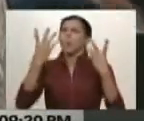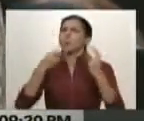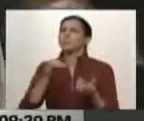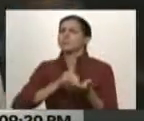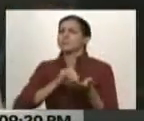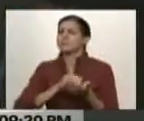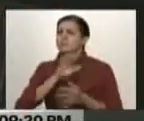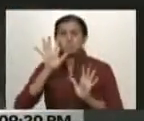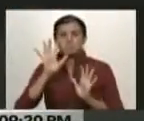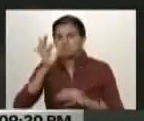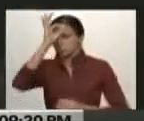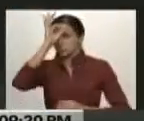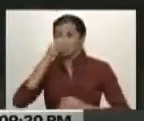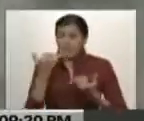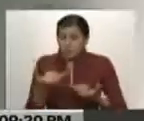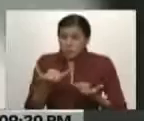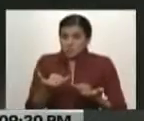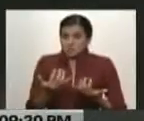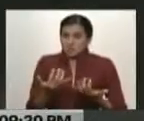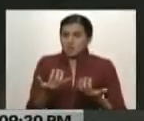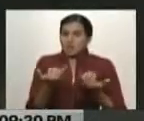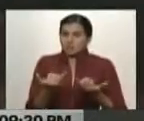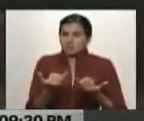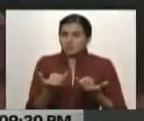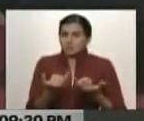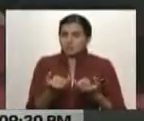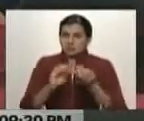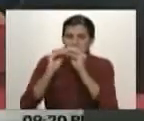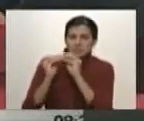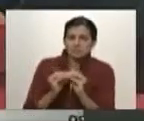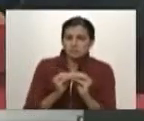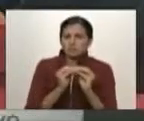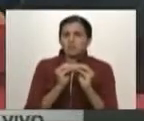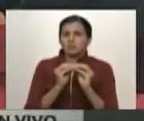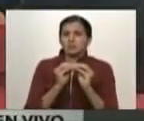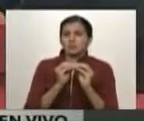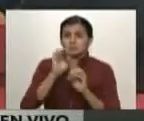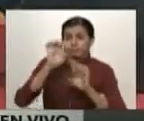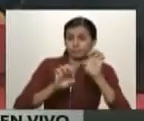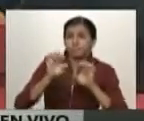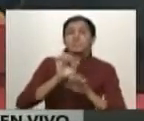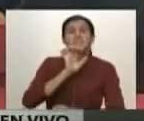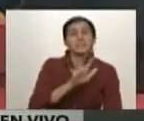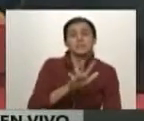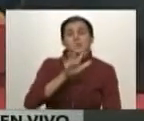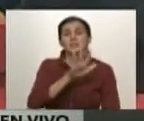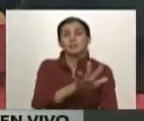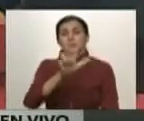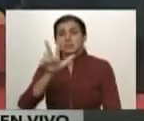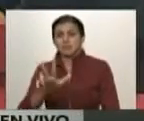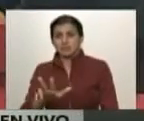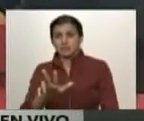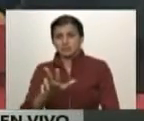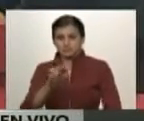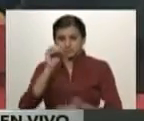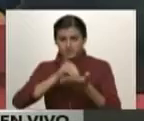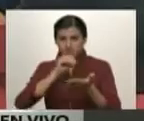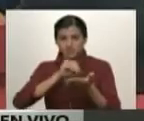ahorita ahorita se han hecho auditorías para instalar todo el sistema 53 auditorios